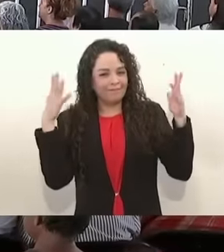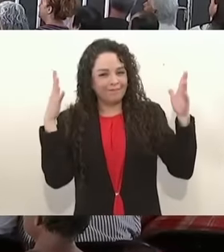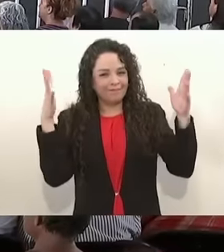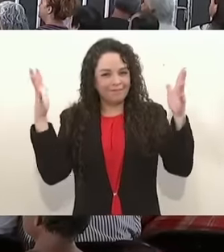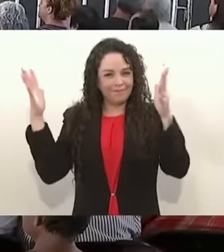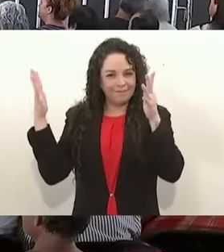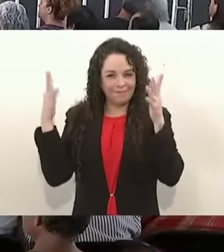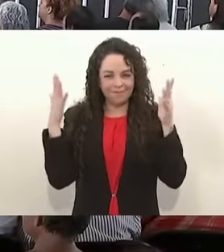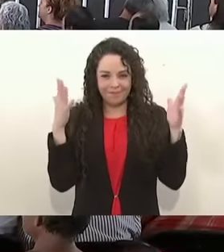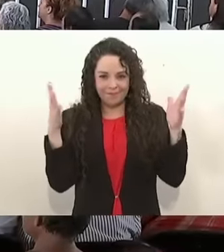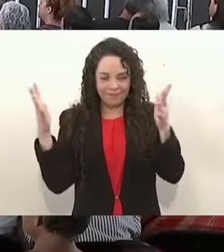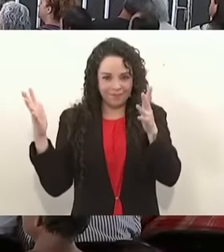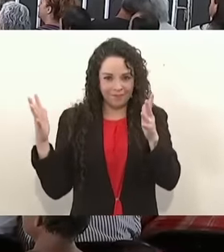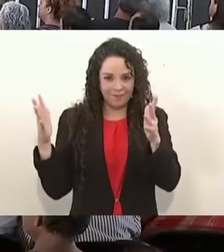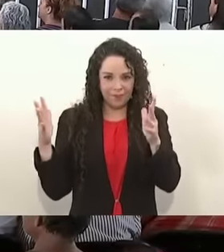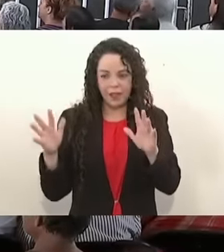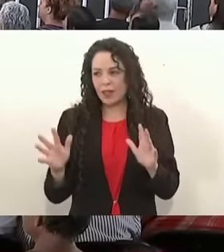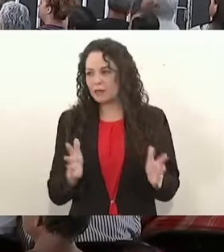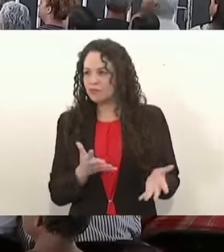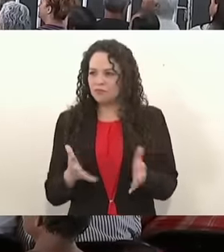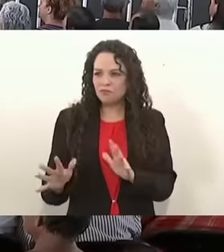al menos